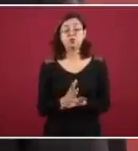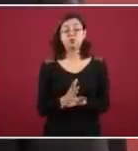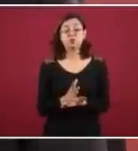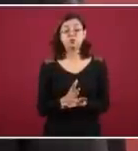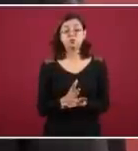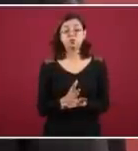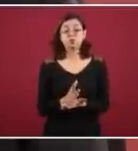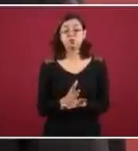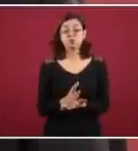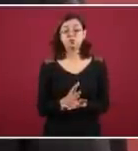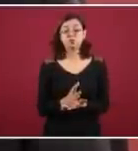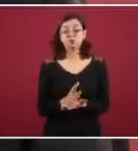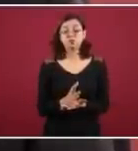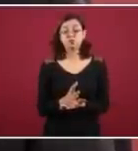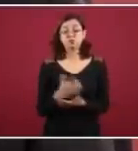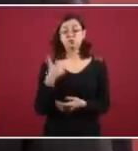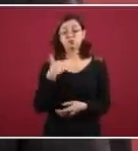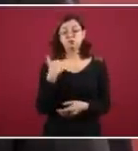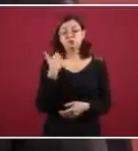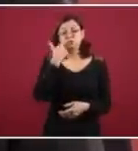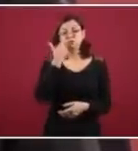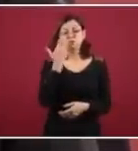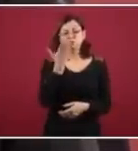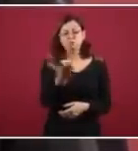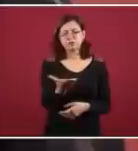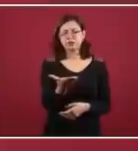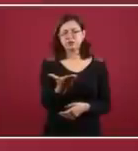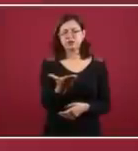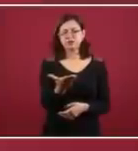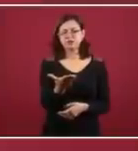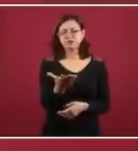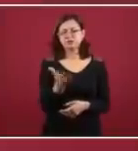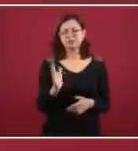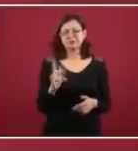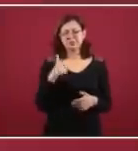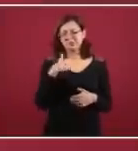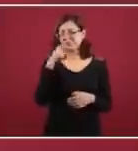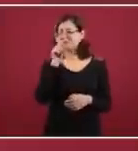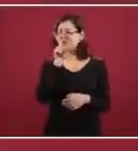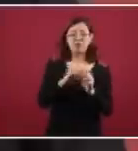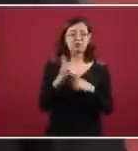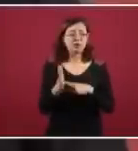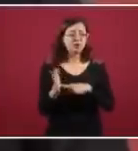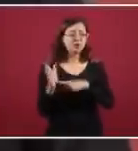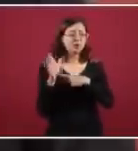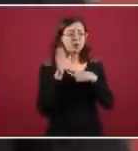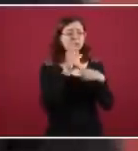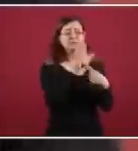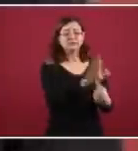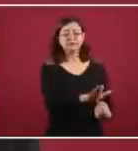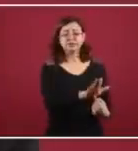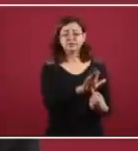que les voy a pedir, y como no tengo nada que ocultar, y